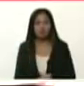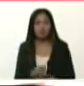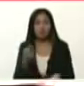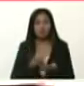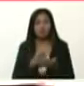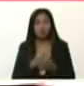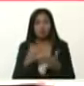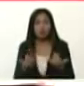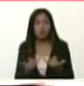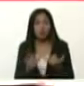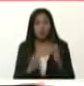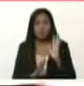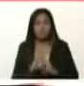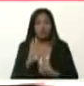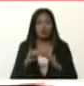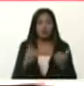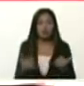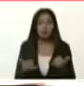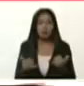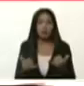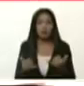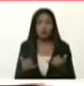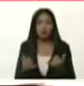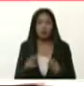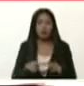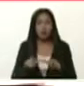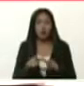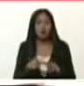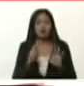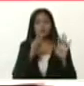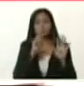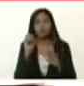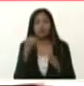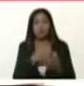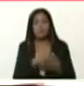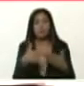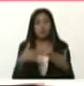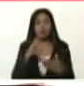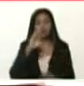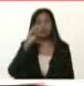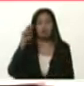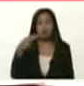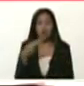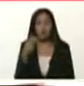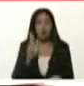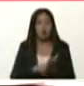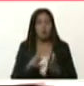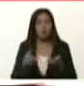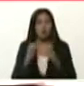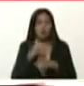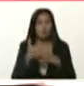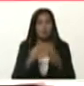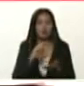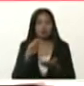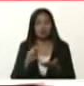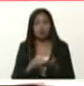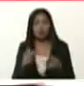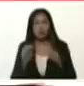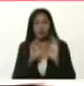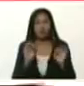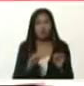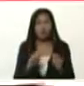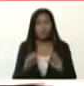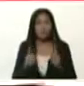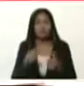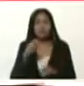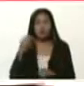inversión asciende a la bicoca de 70 millones de euros, aprobado para el Plan Nacional de Bacheo, que arranca en